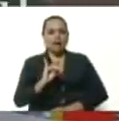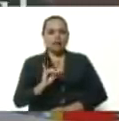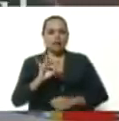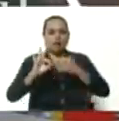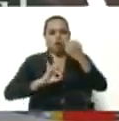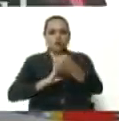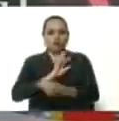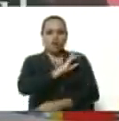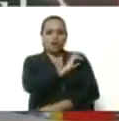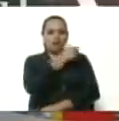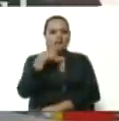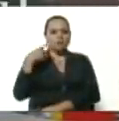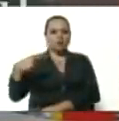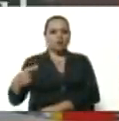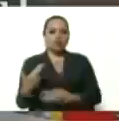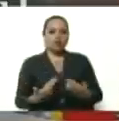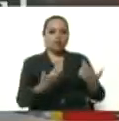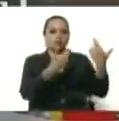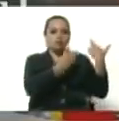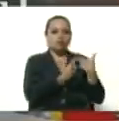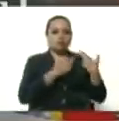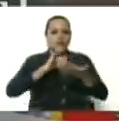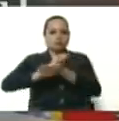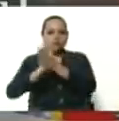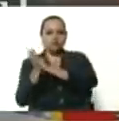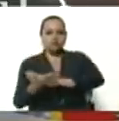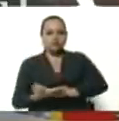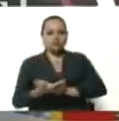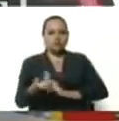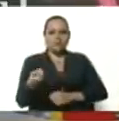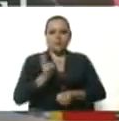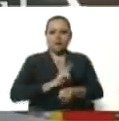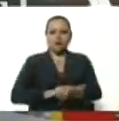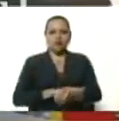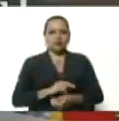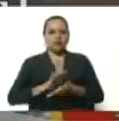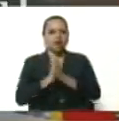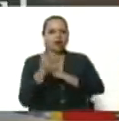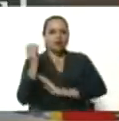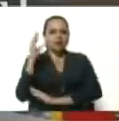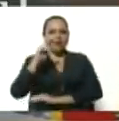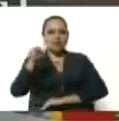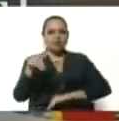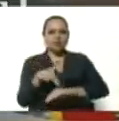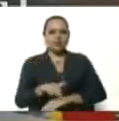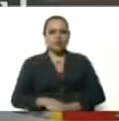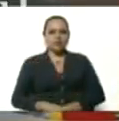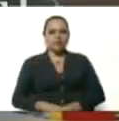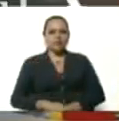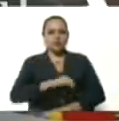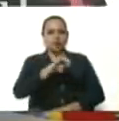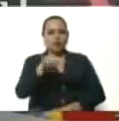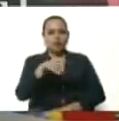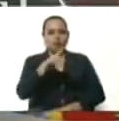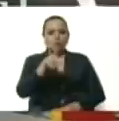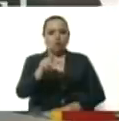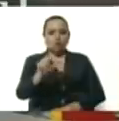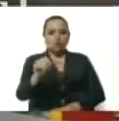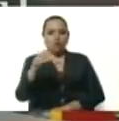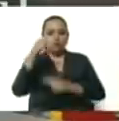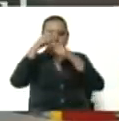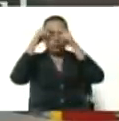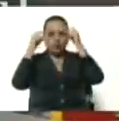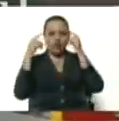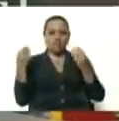políticos responsables del fracaso y la tragedia de la destrucción de la Asamblea Nacional. Julio Borges vive como un